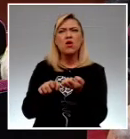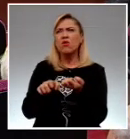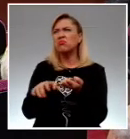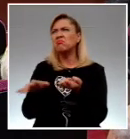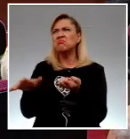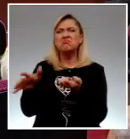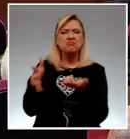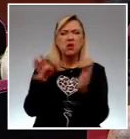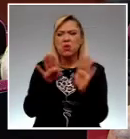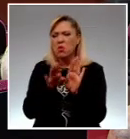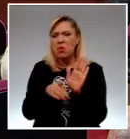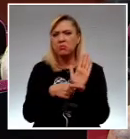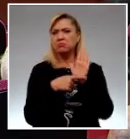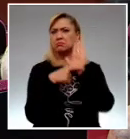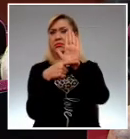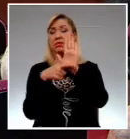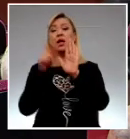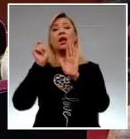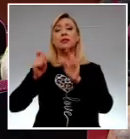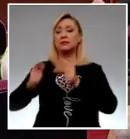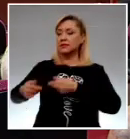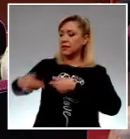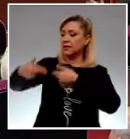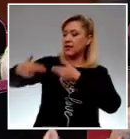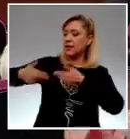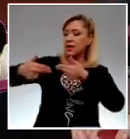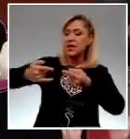Herederos de nuestra gran historia